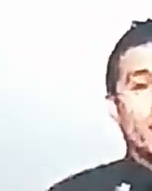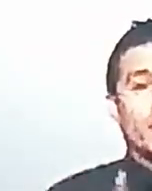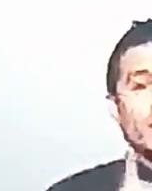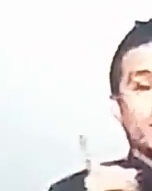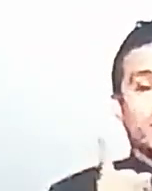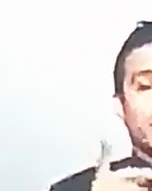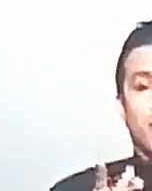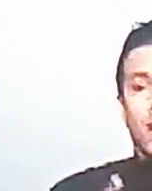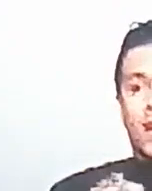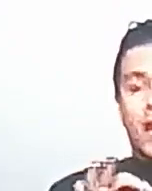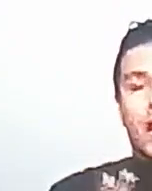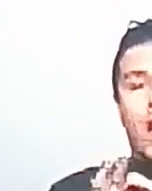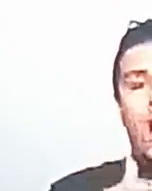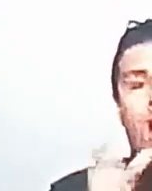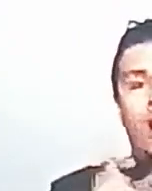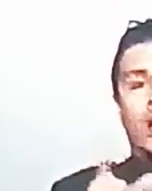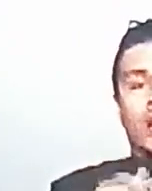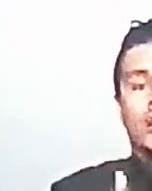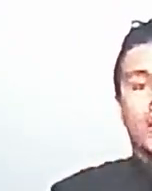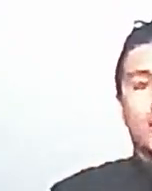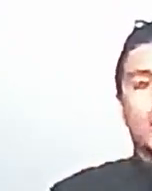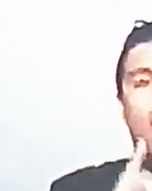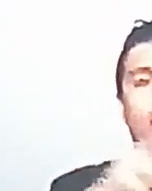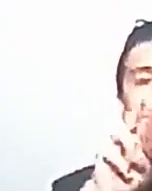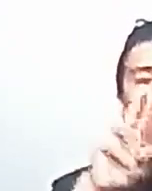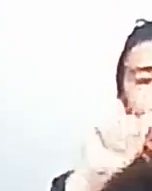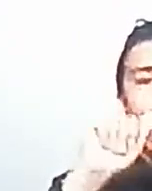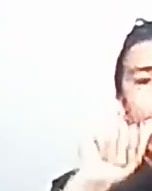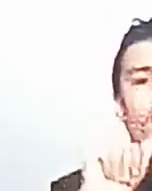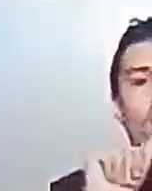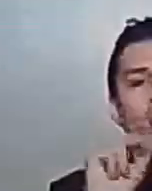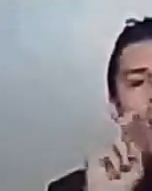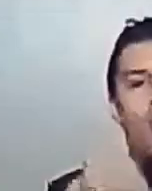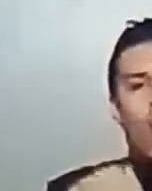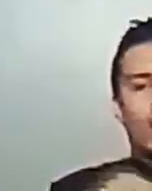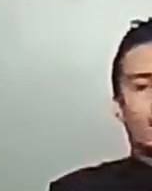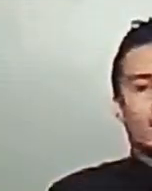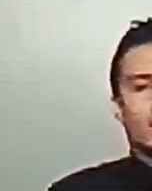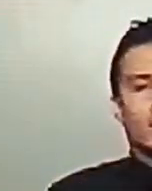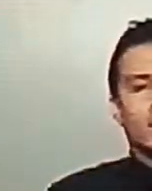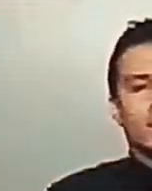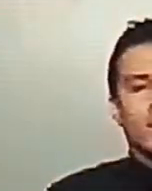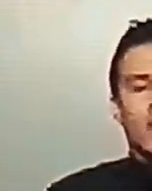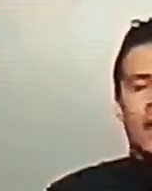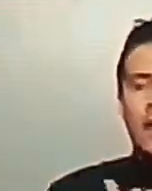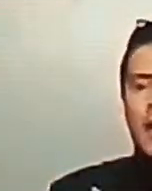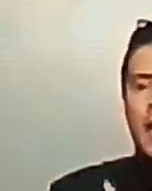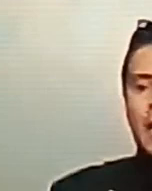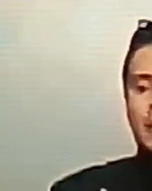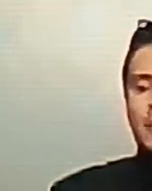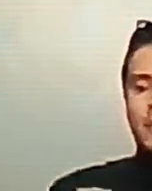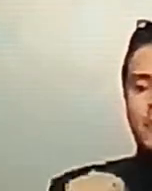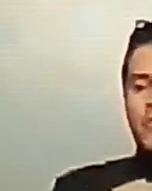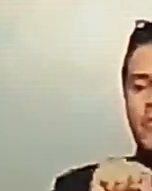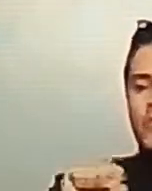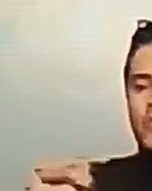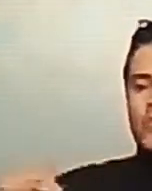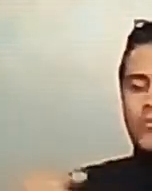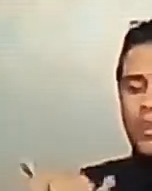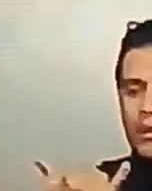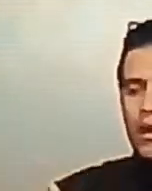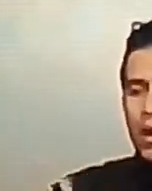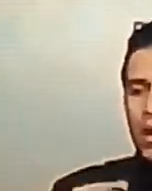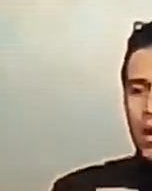interpelado por la doctora Marcela Aguiñaga. Corre el tiempo para ambos. Candidato, el sistema actual de concesiones implementado por